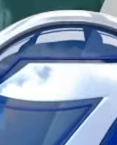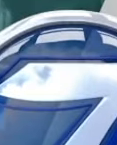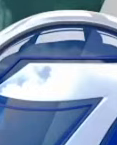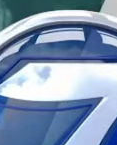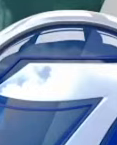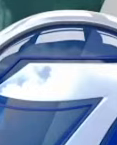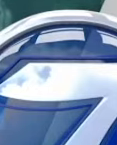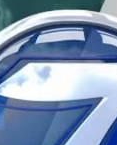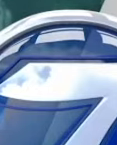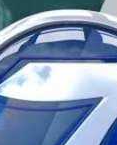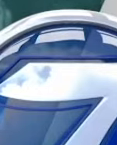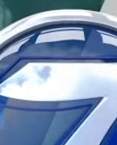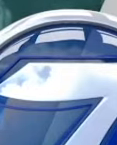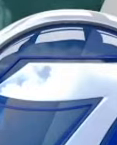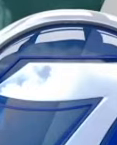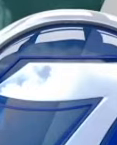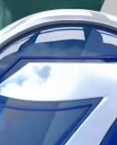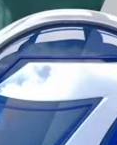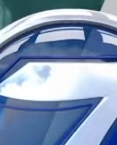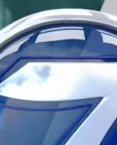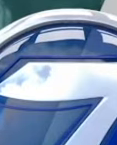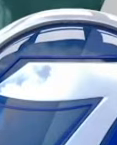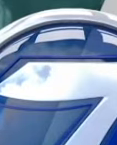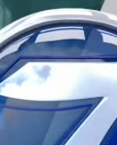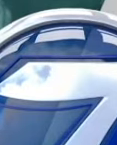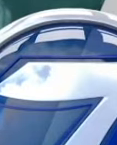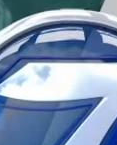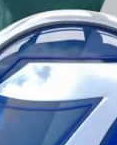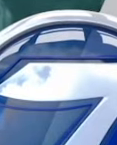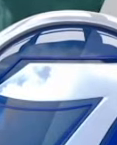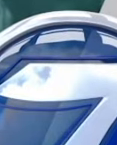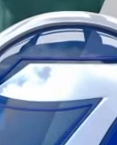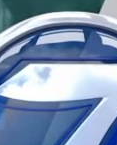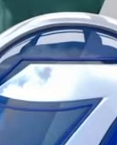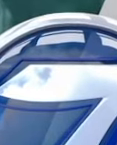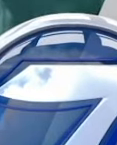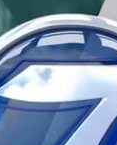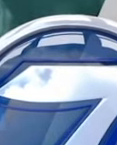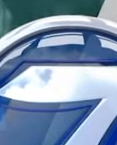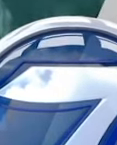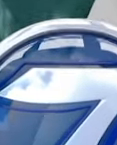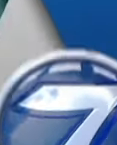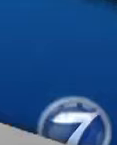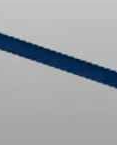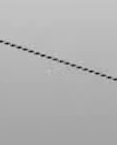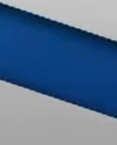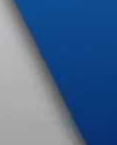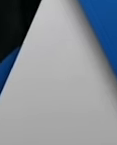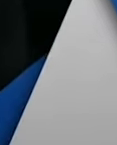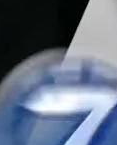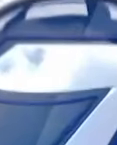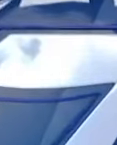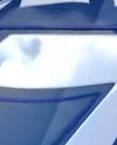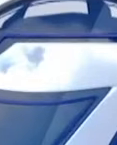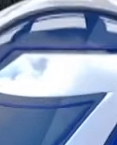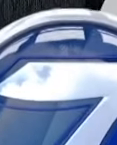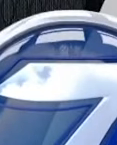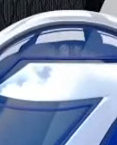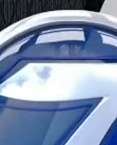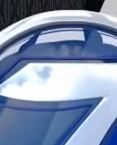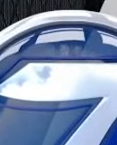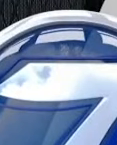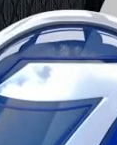Parecía ser un accidente menor, pero terminó dejando 2 motociclistas heridos de gravedad.